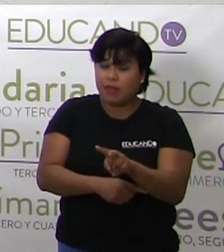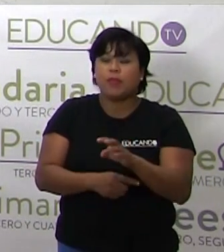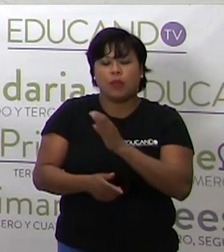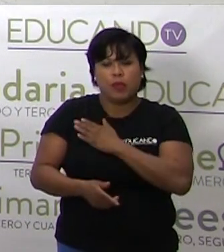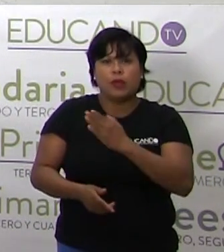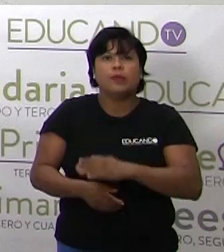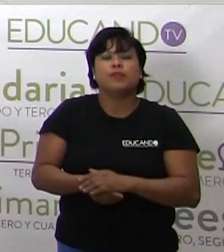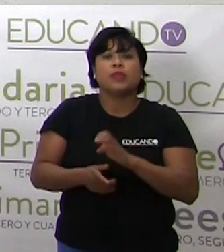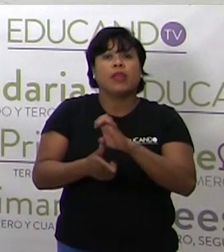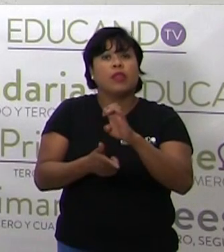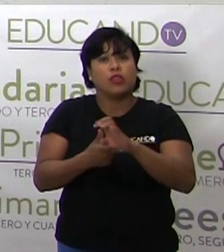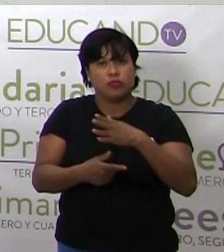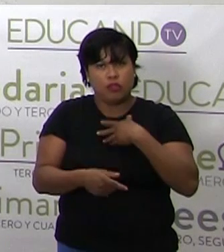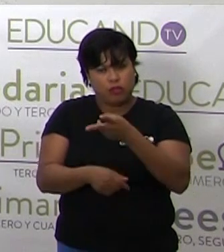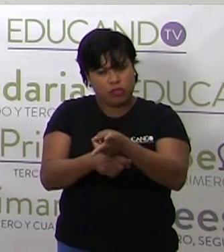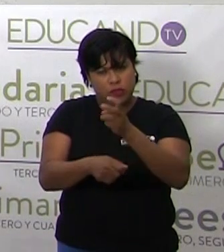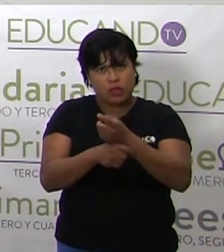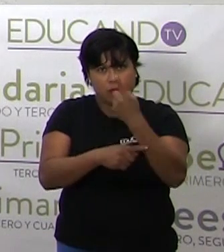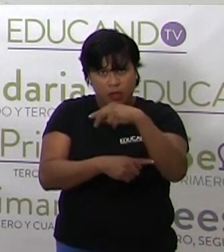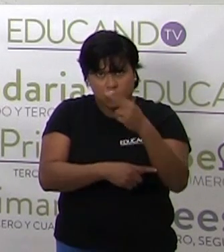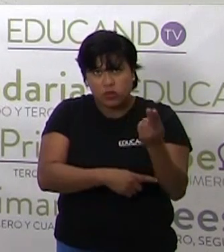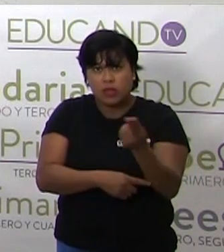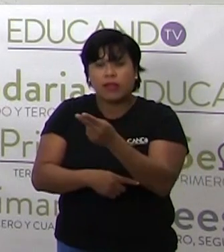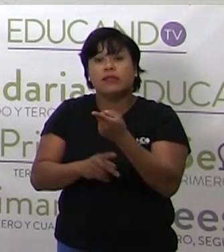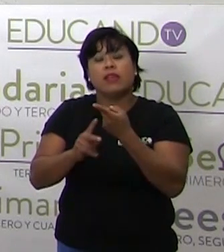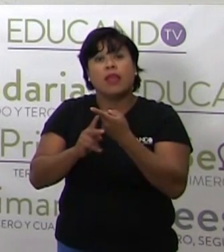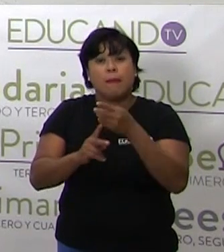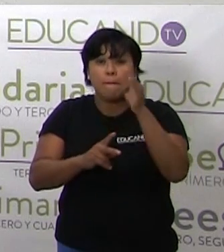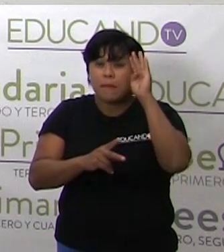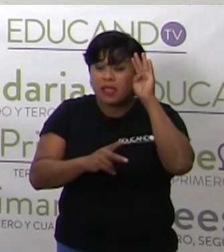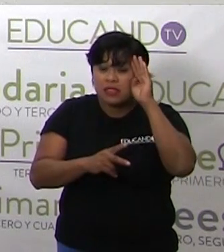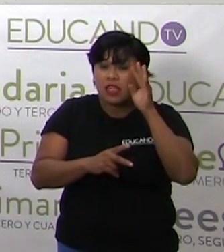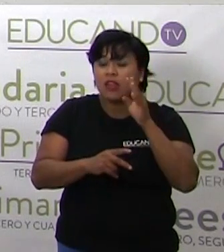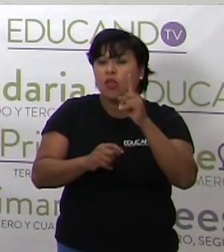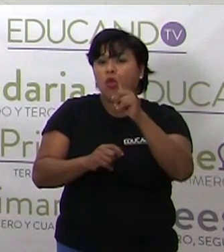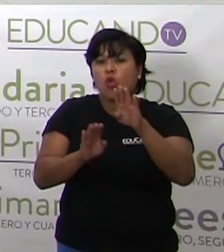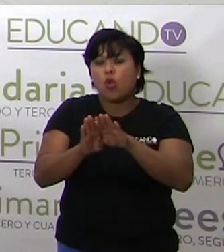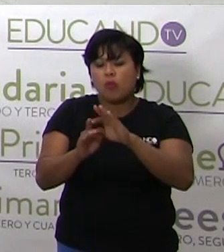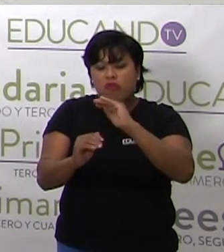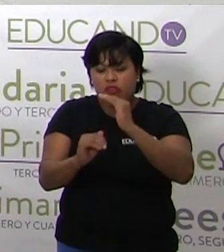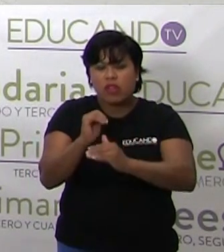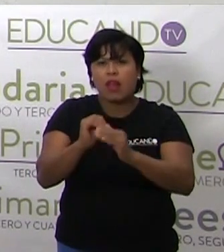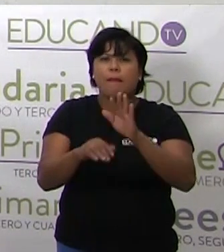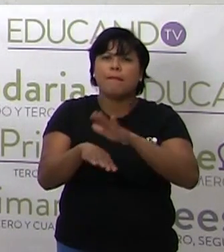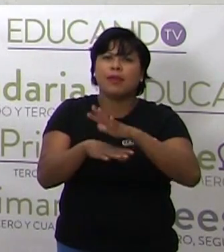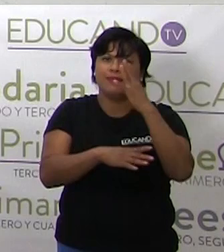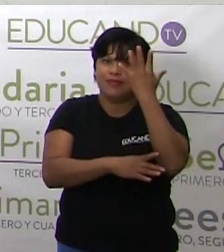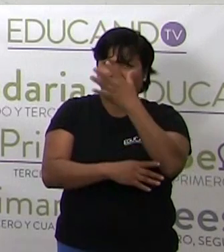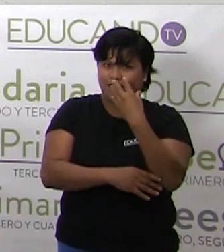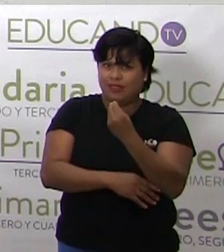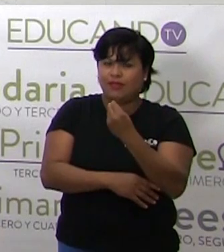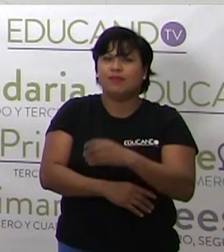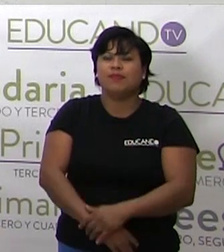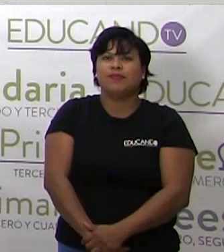Bueno, entonces yo los invito para que ustedes piensen en un final todavía mucho más bonito.